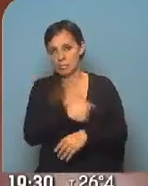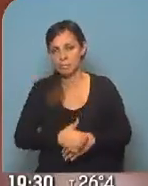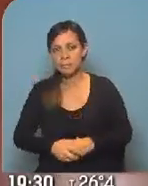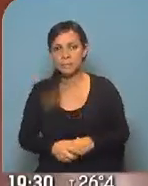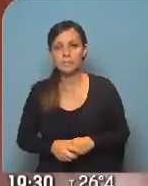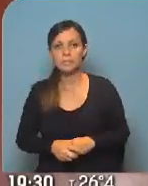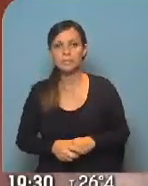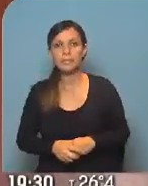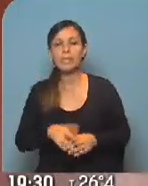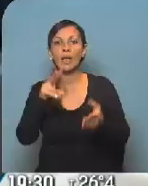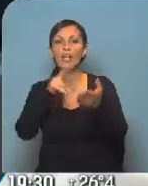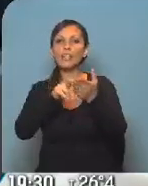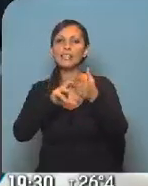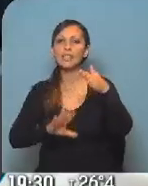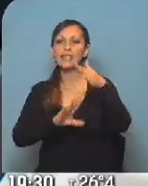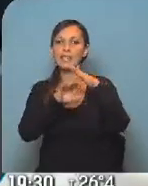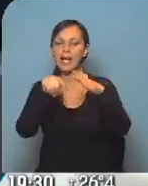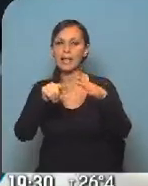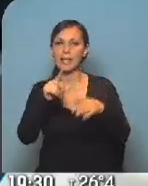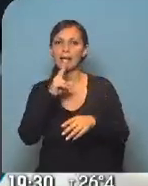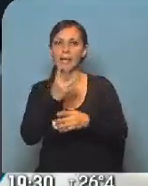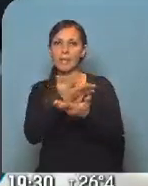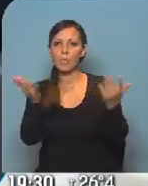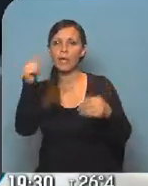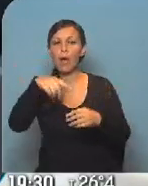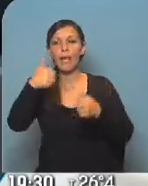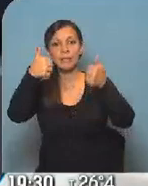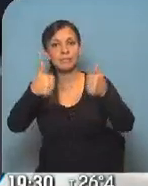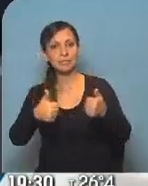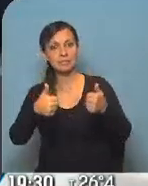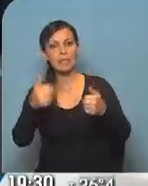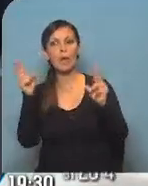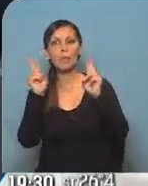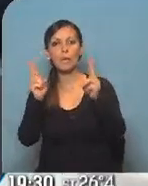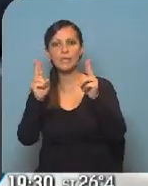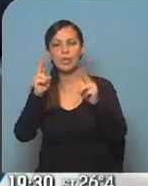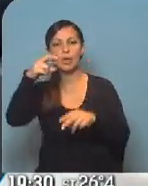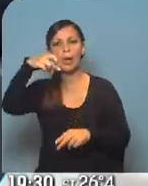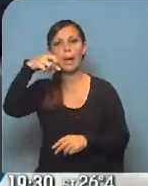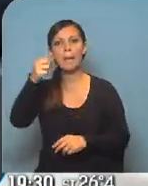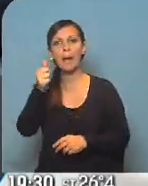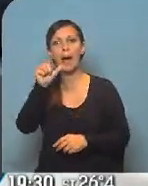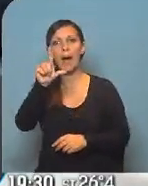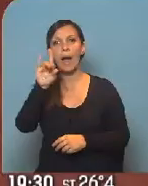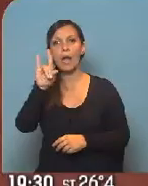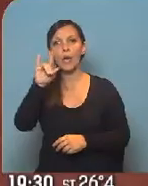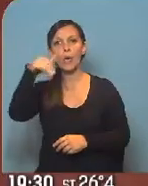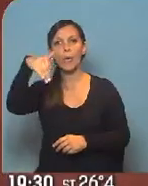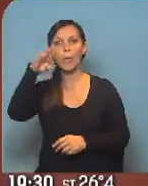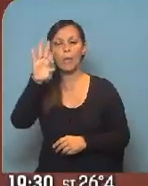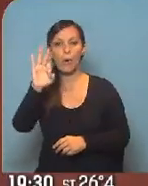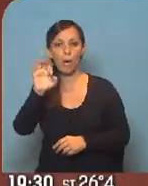Seguimos en el Noti Central de la TV Pública para todo el país, ahora con el profesor Gabriel Palumbo, que es profesor de la Universidad de Buenos Aires y